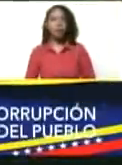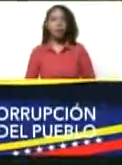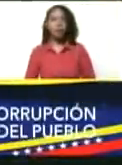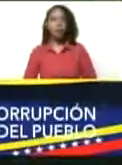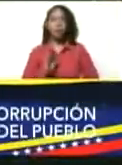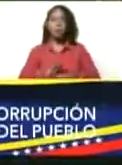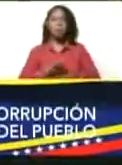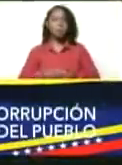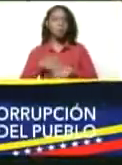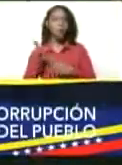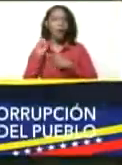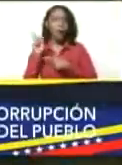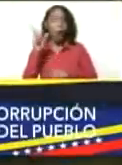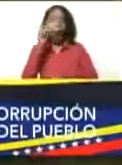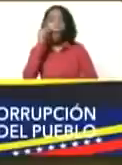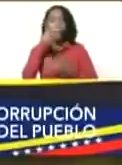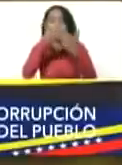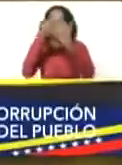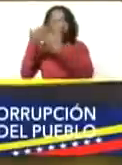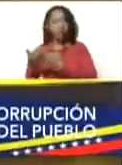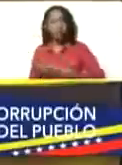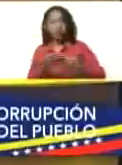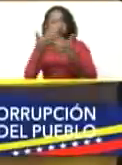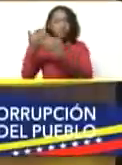porque era un hombre estudioso,